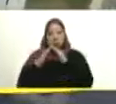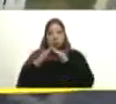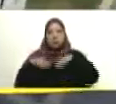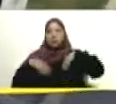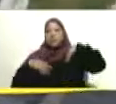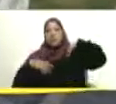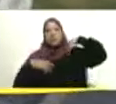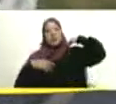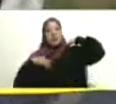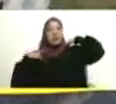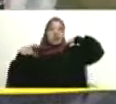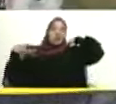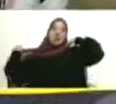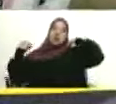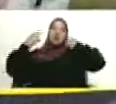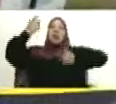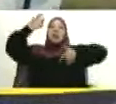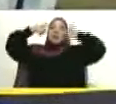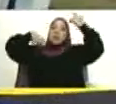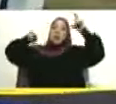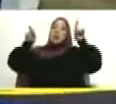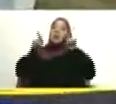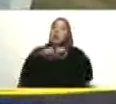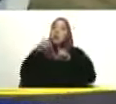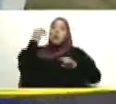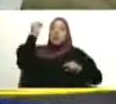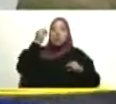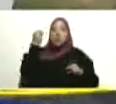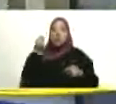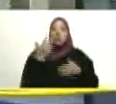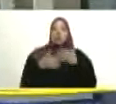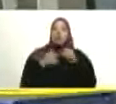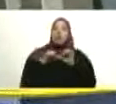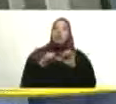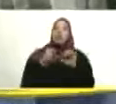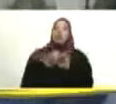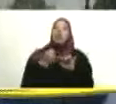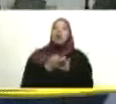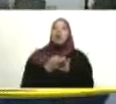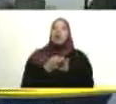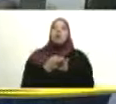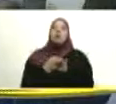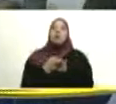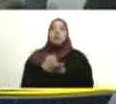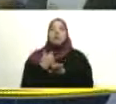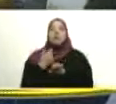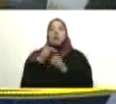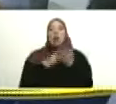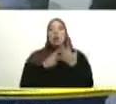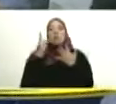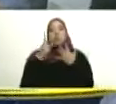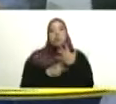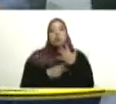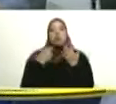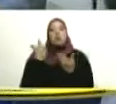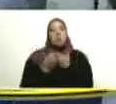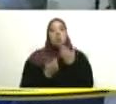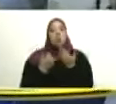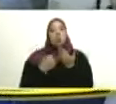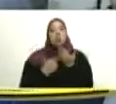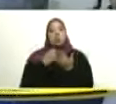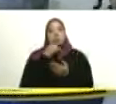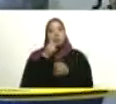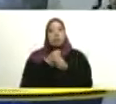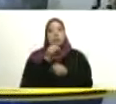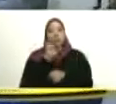nuestro comandante Hugo Chávez Frías creara y que usted ha continuado dignamente y que vamos a proyectarla hacia ese gran hito de